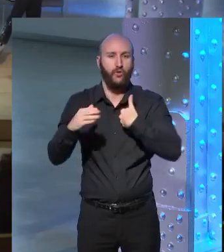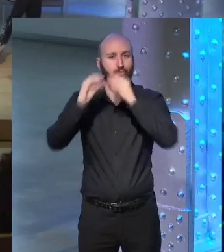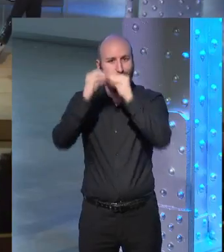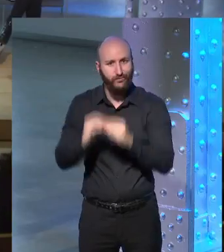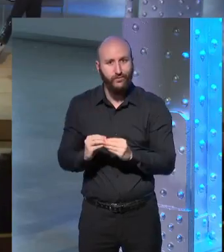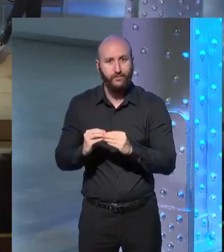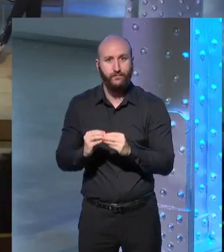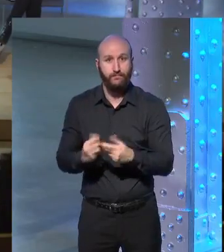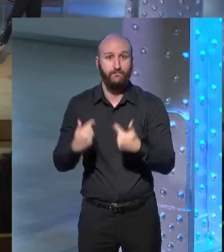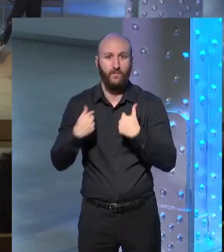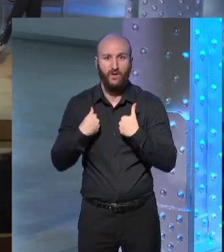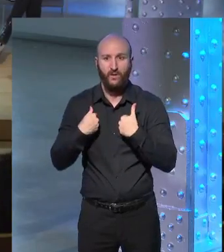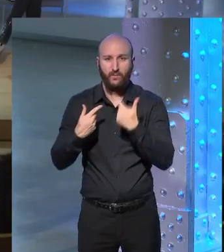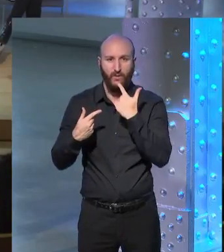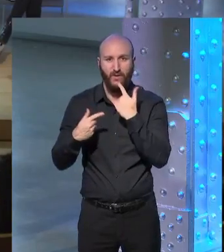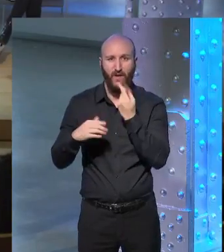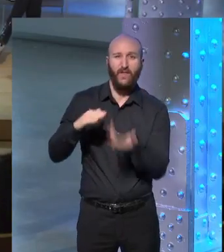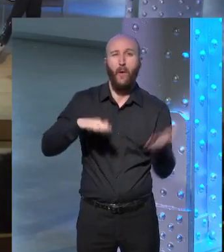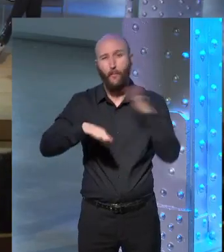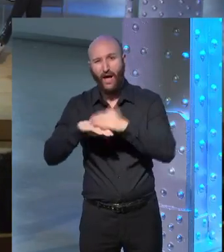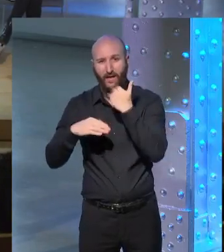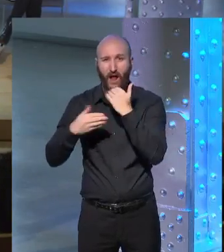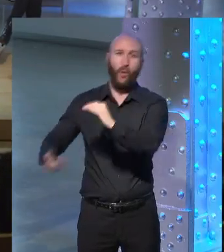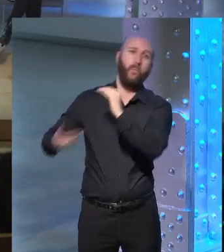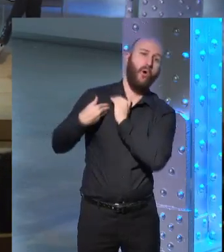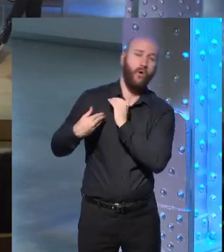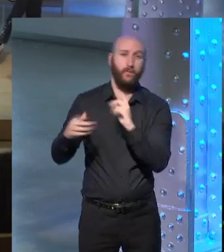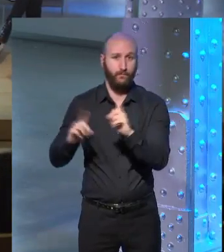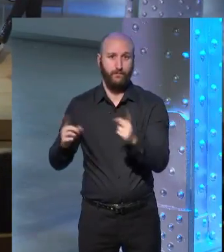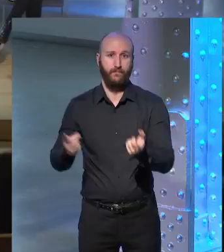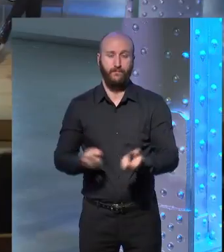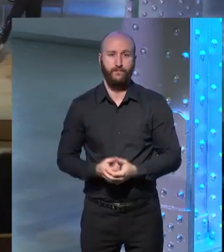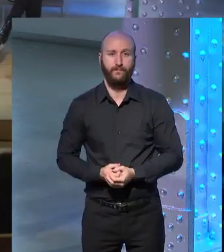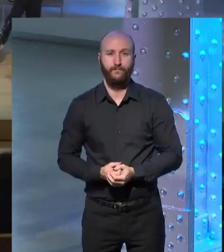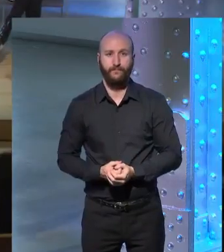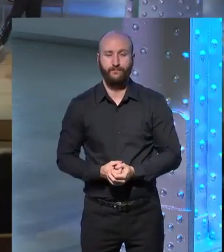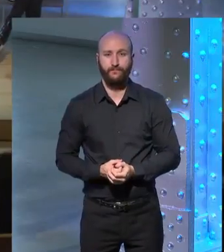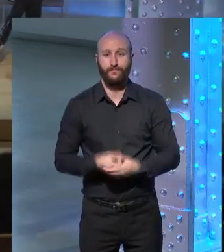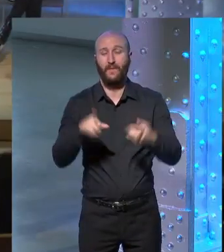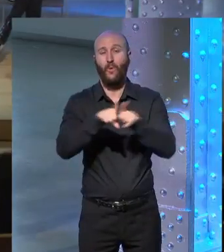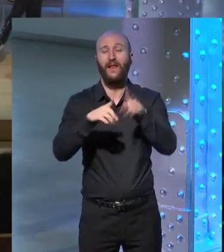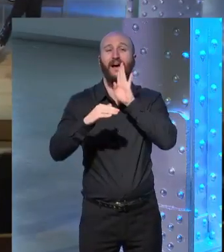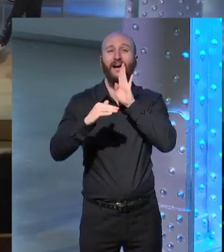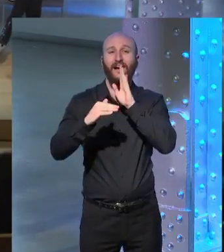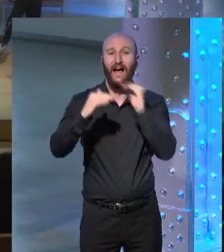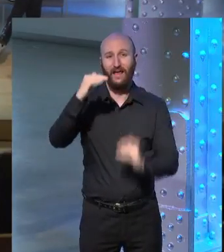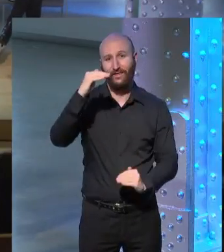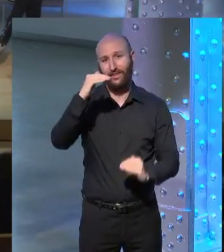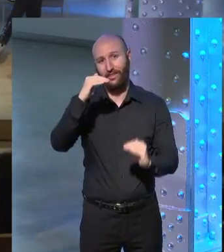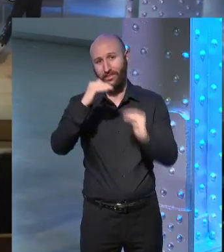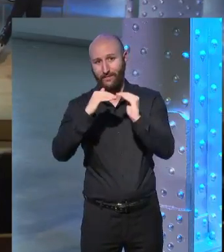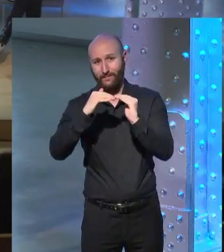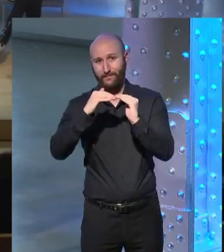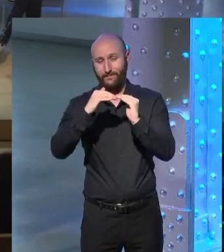No me metas más carga. ¿Ves? Al final es un poco vuelvo al coser. Al final